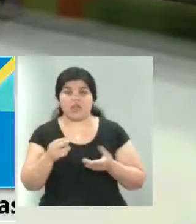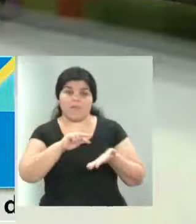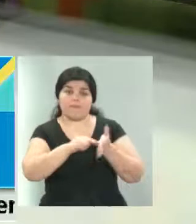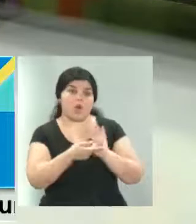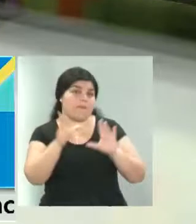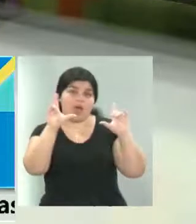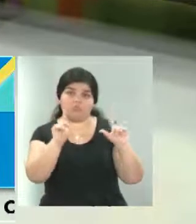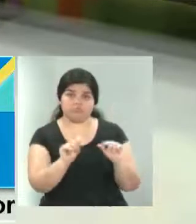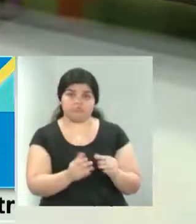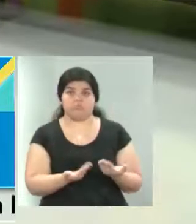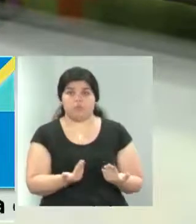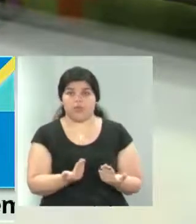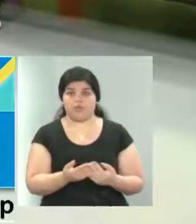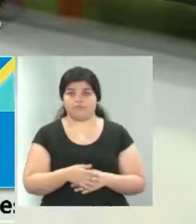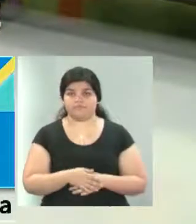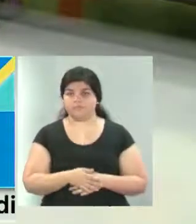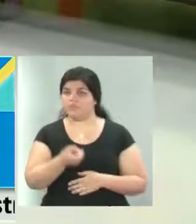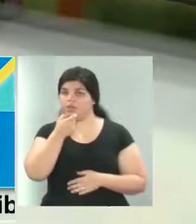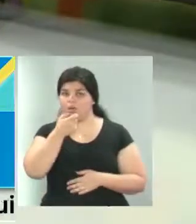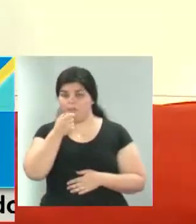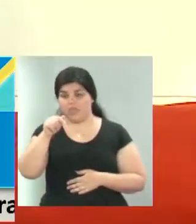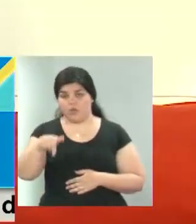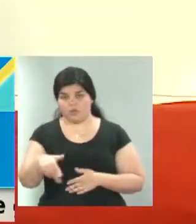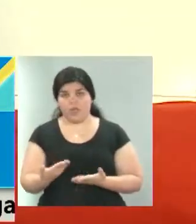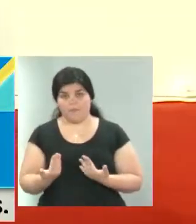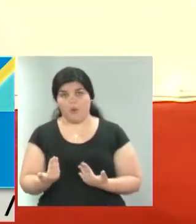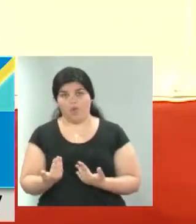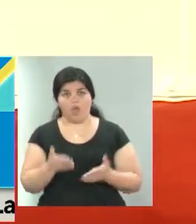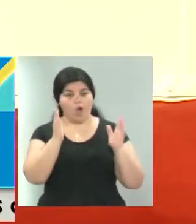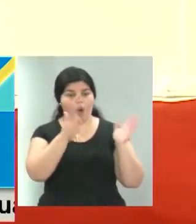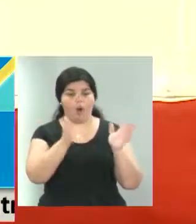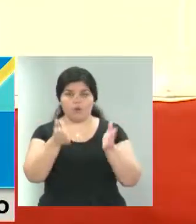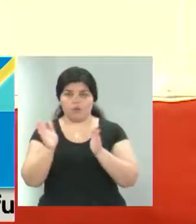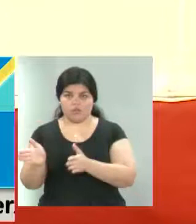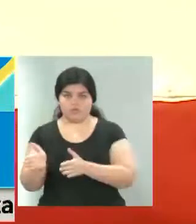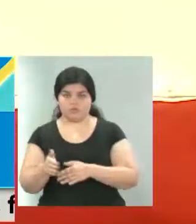No, yo creo que la provincia tiene... un orden hoy